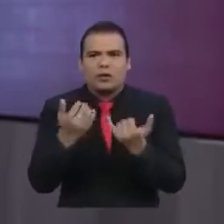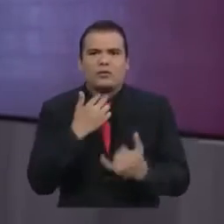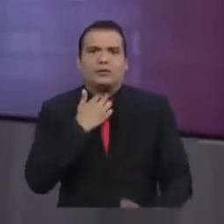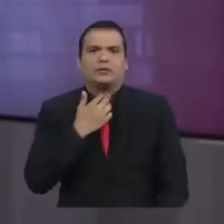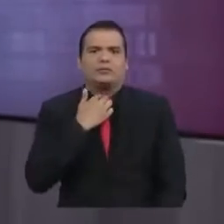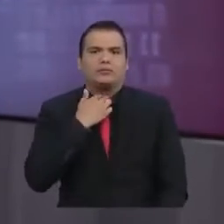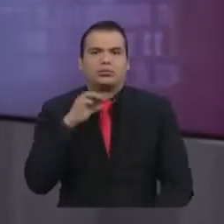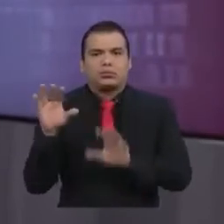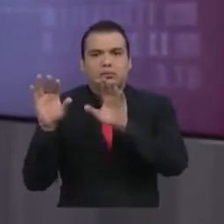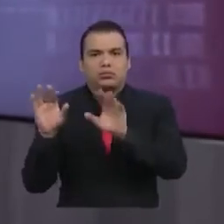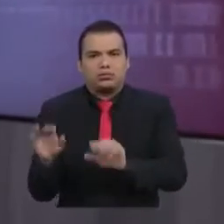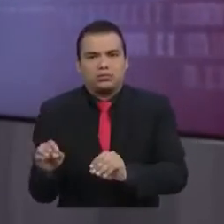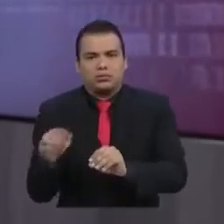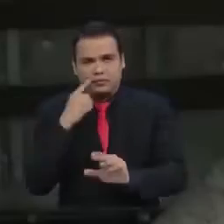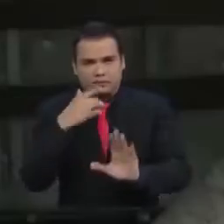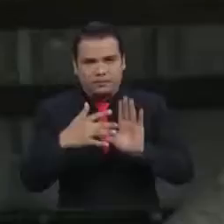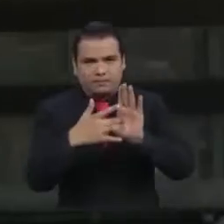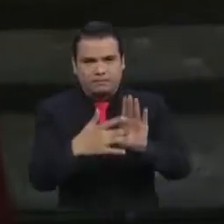sufre desabastecimiento.